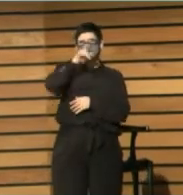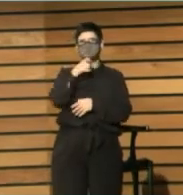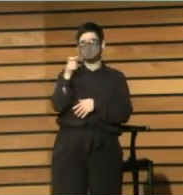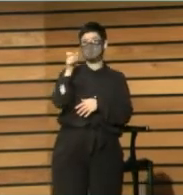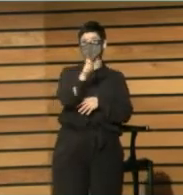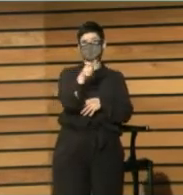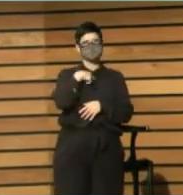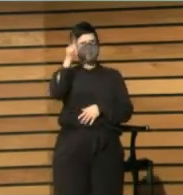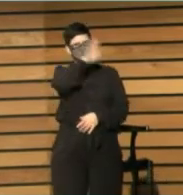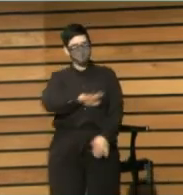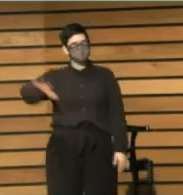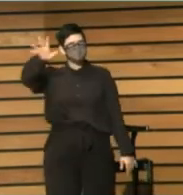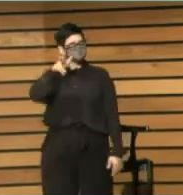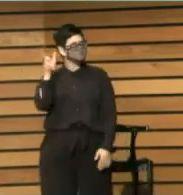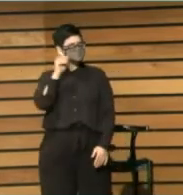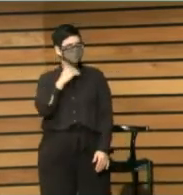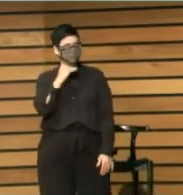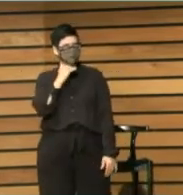todo.